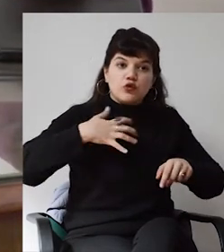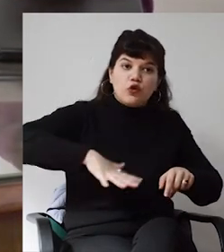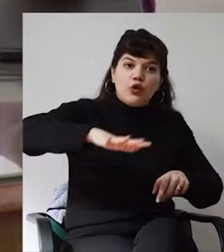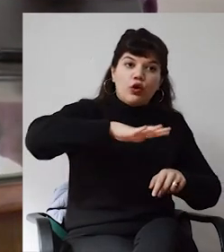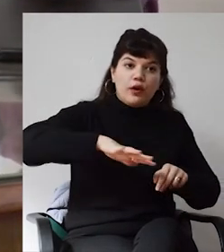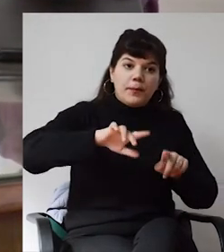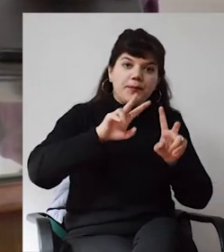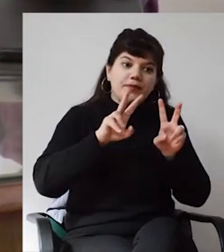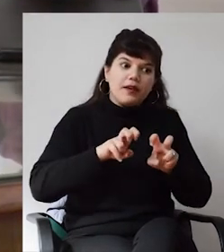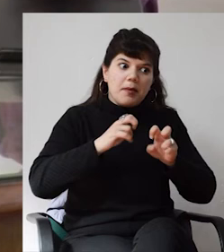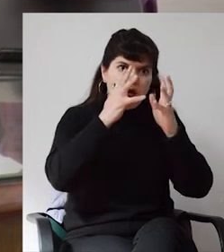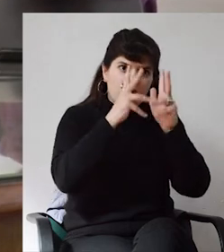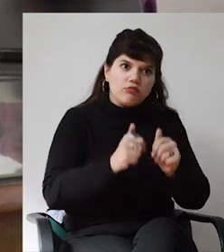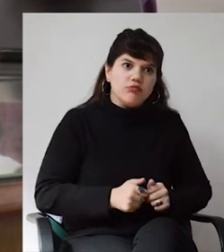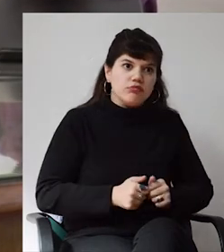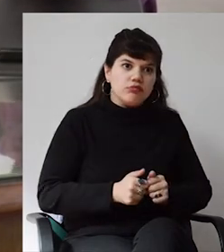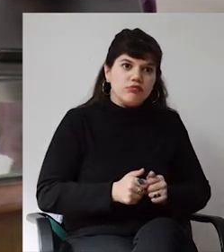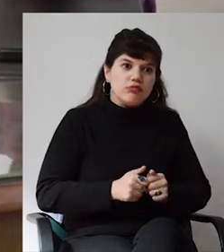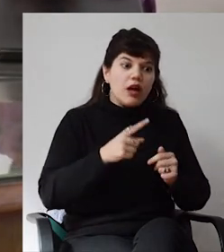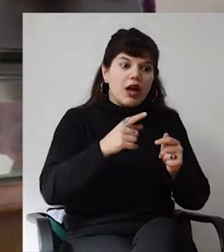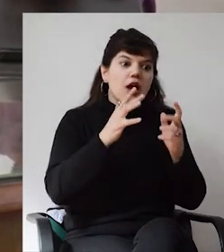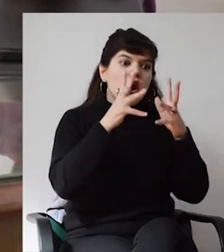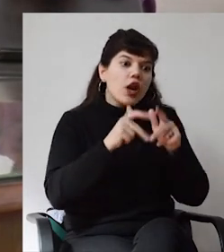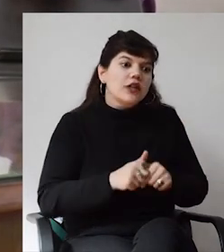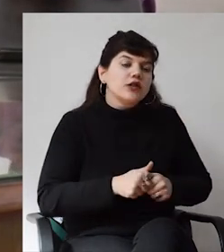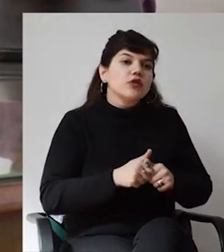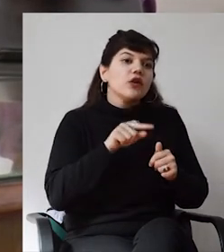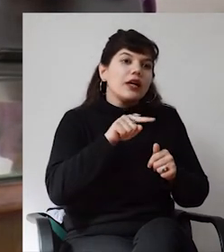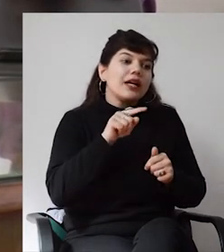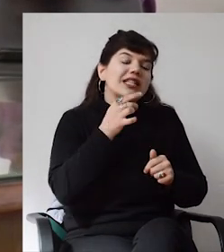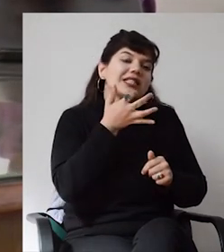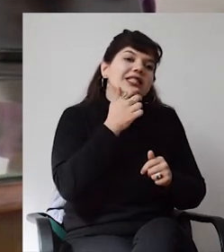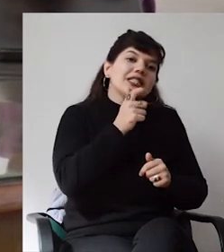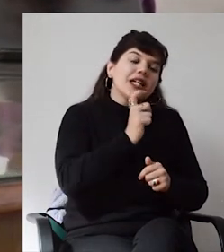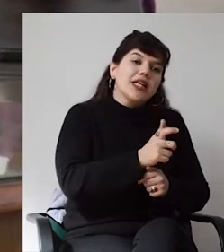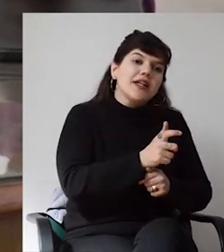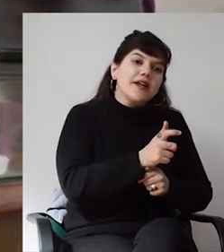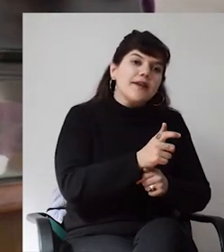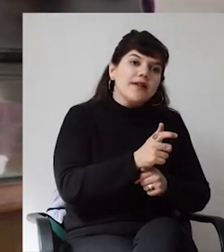relaciones sociales, que es la de la articulación. La articulación implica